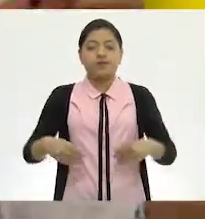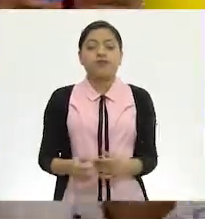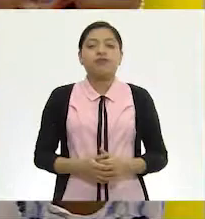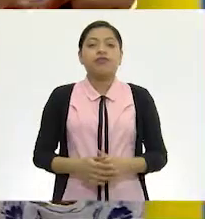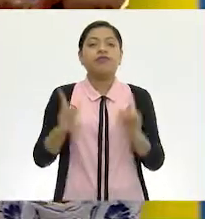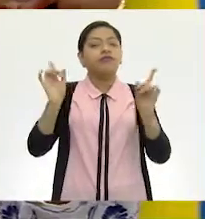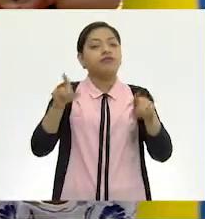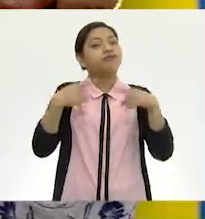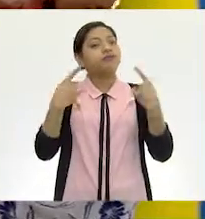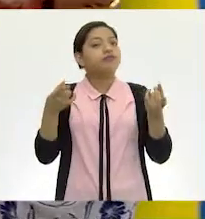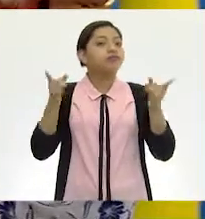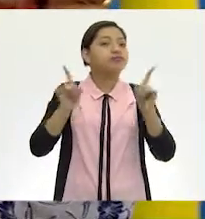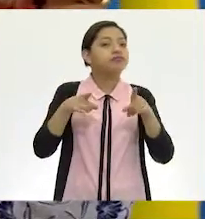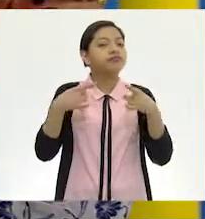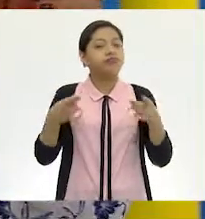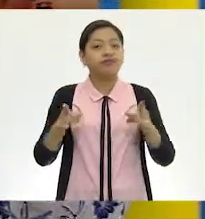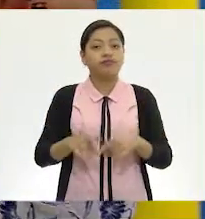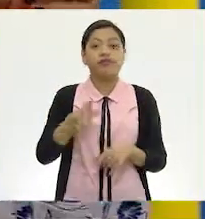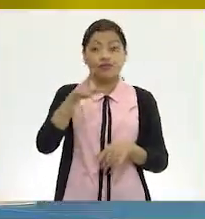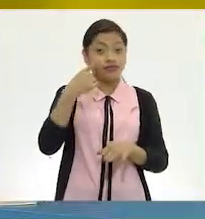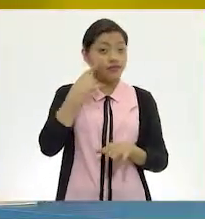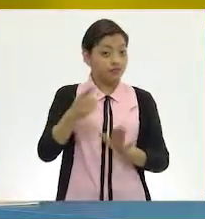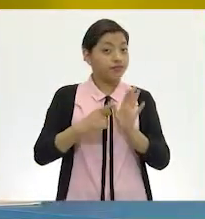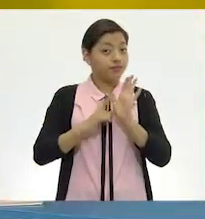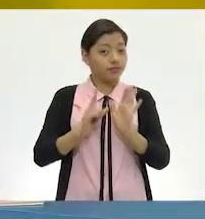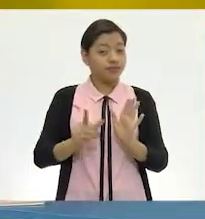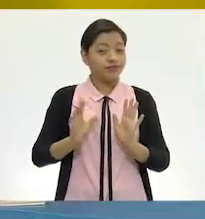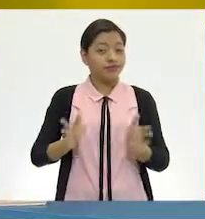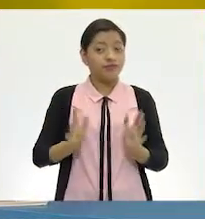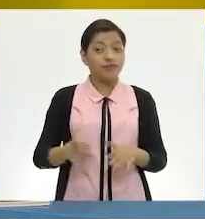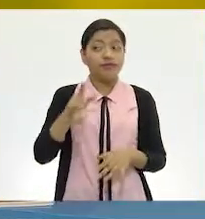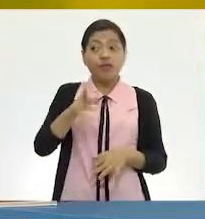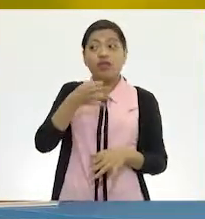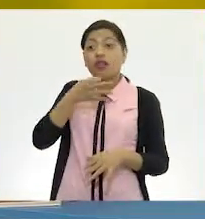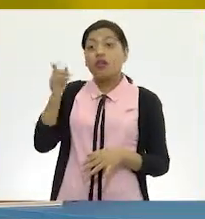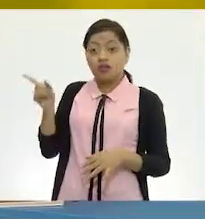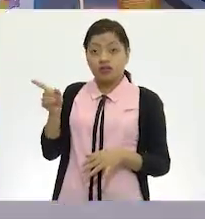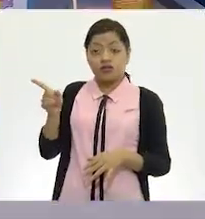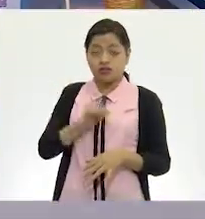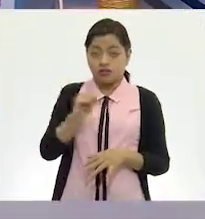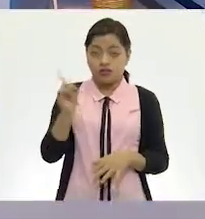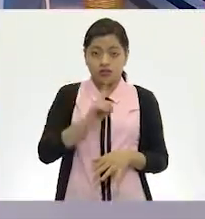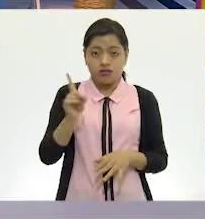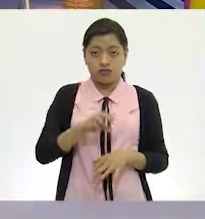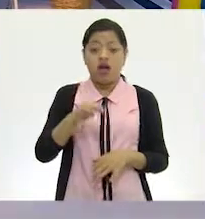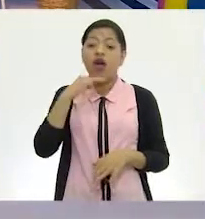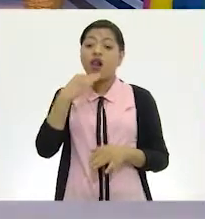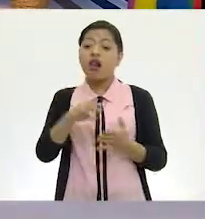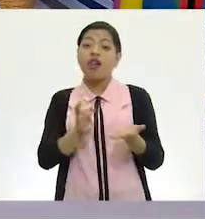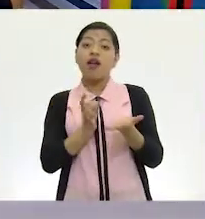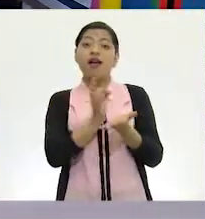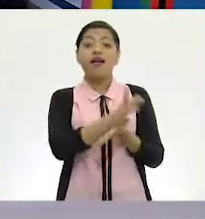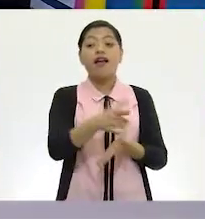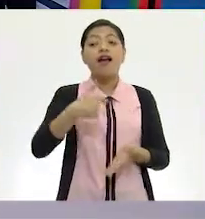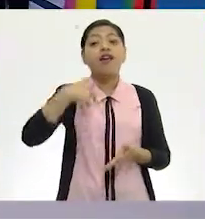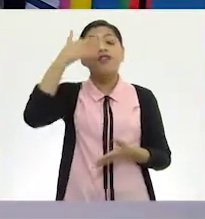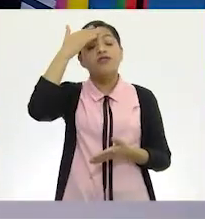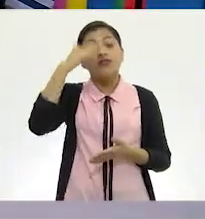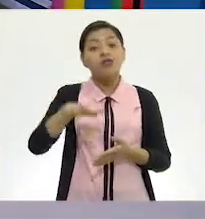¿Ya lo vieron ahí en su casa? No le vayan a decir, ¿eh? No le vayan a querer mandar un mensaje así, ¡ay, ya la vi!